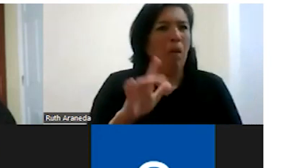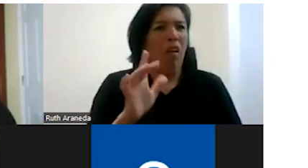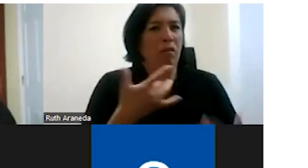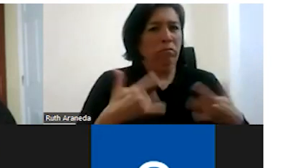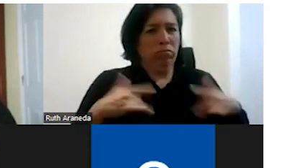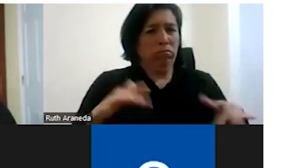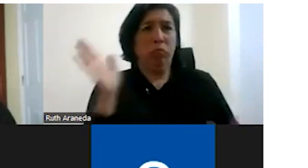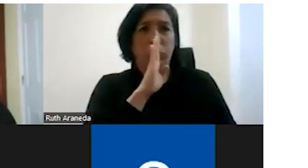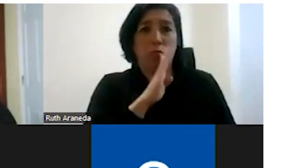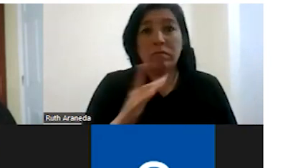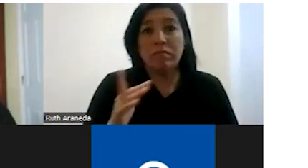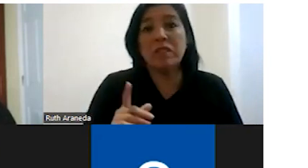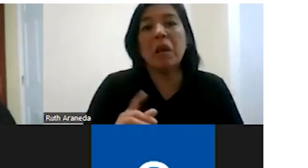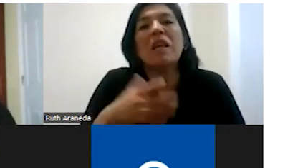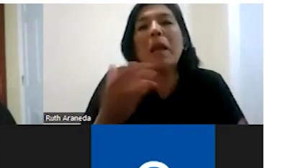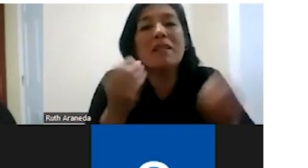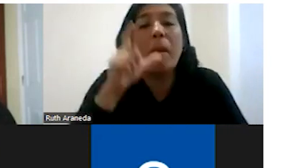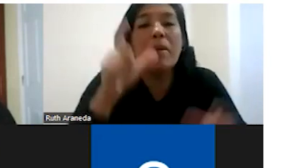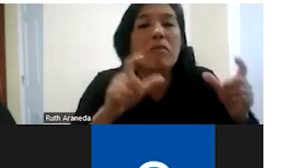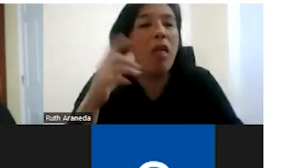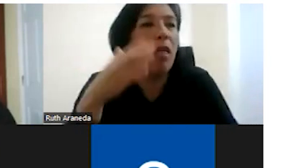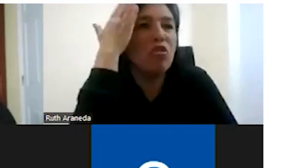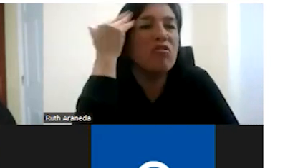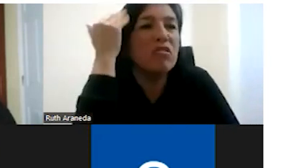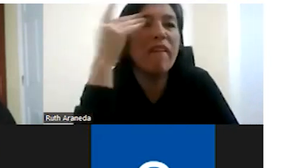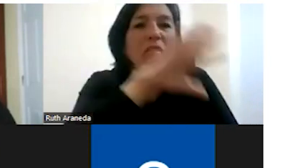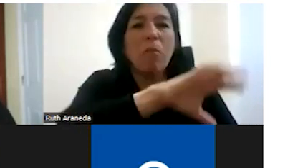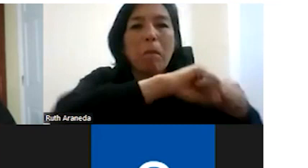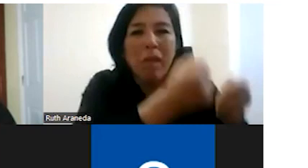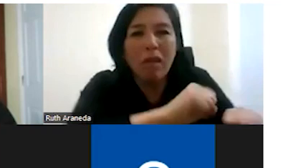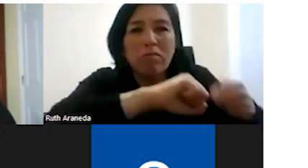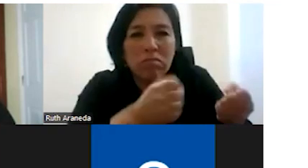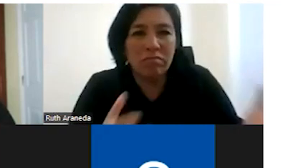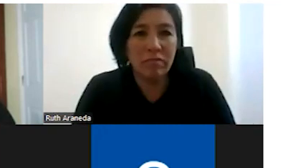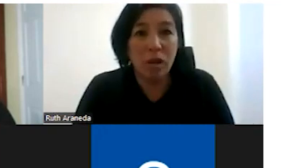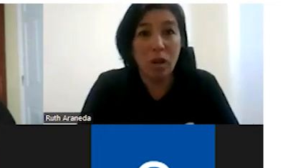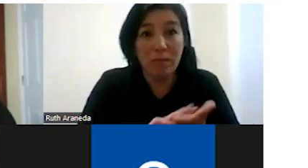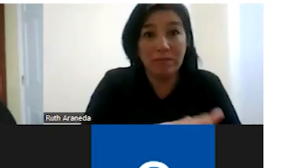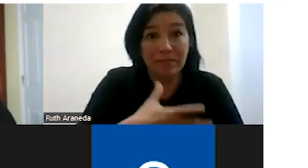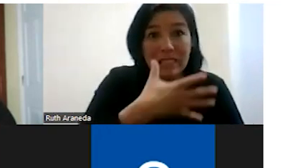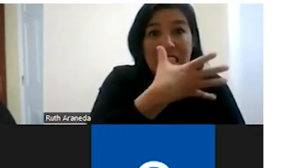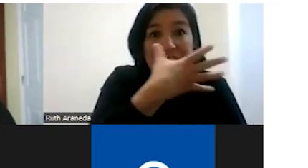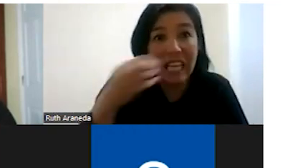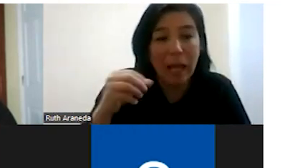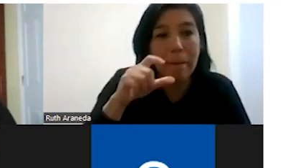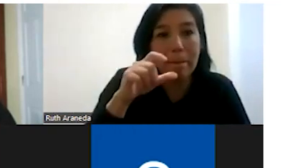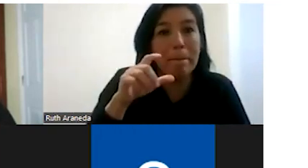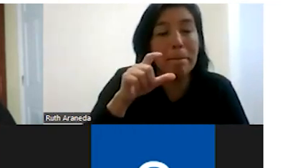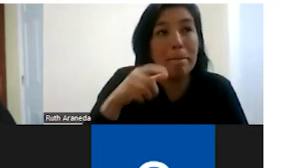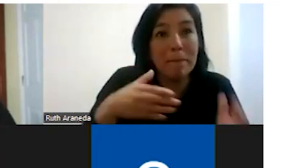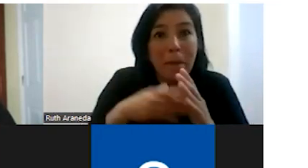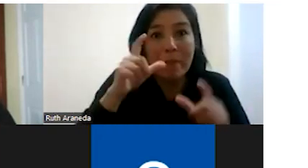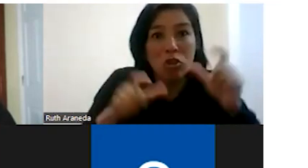por desconocimiento, en fin, etcétera, etcétera, etcétera. O sea, hoy día hay 500.000 personas viendo el Daddy Yankee. ¿Te fijas? En vez de estar aquí. Al final,